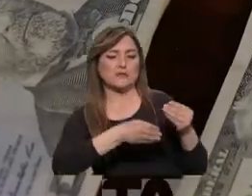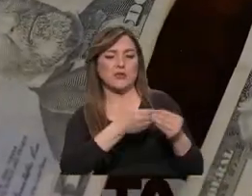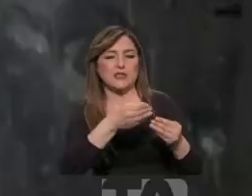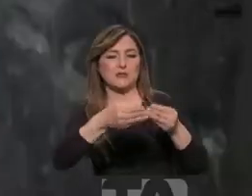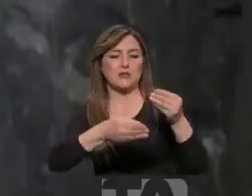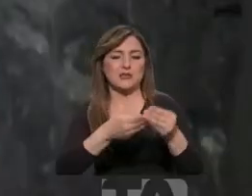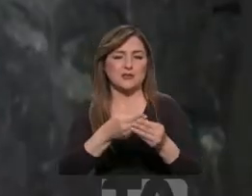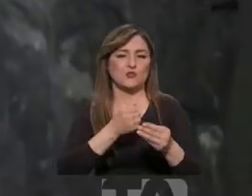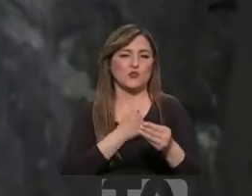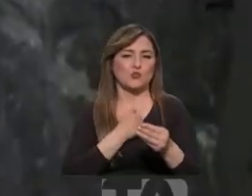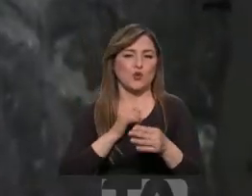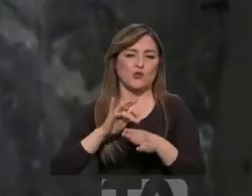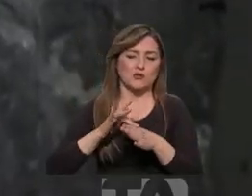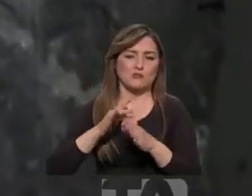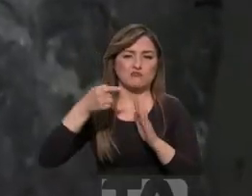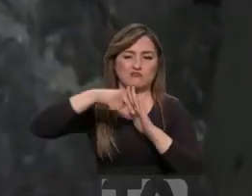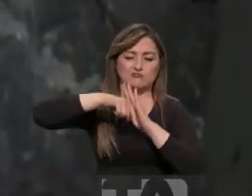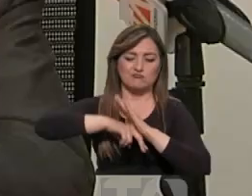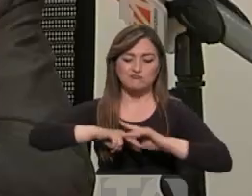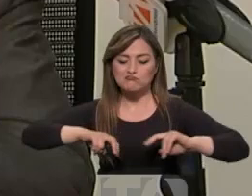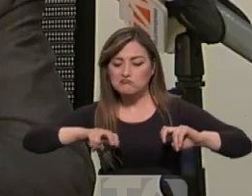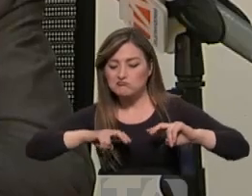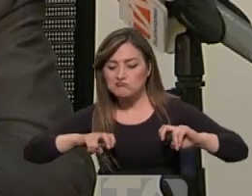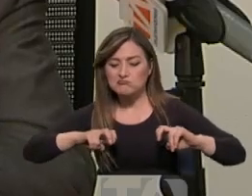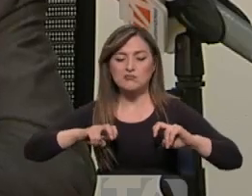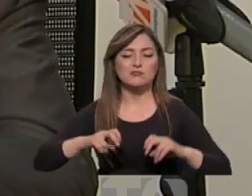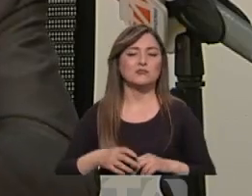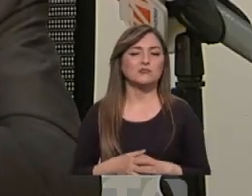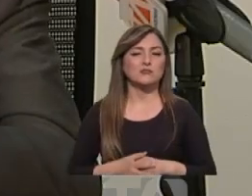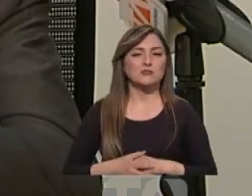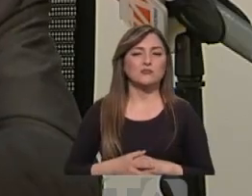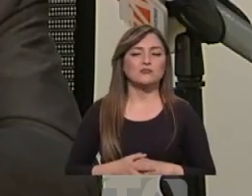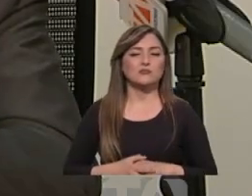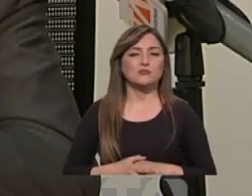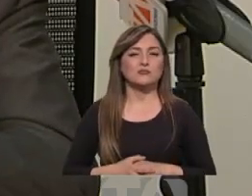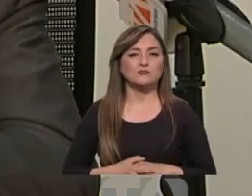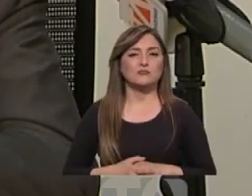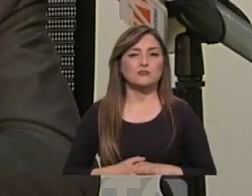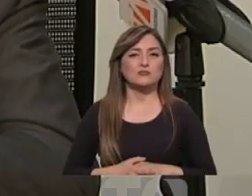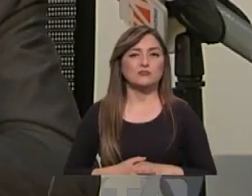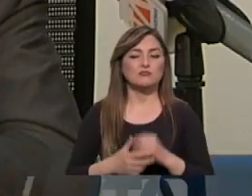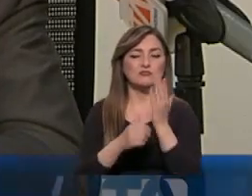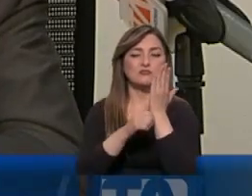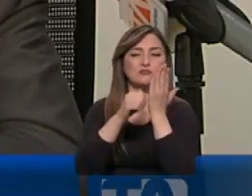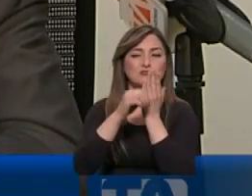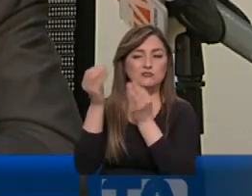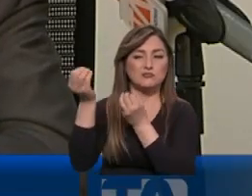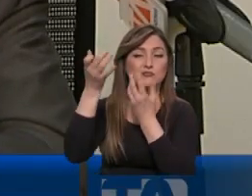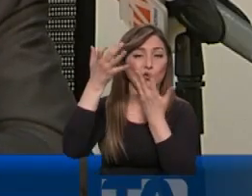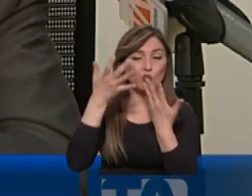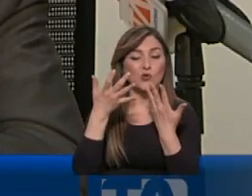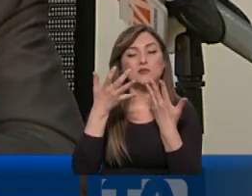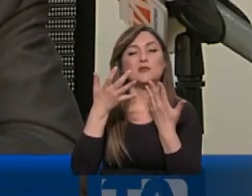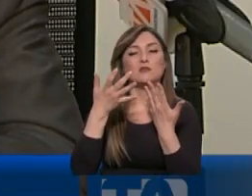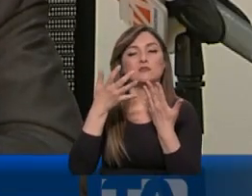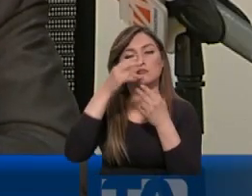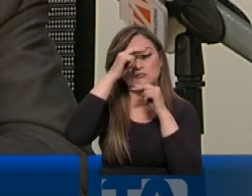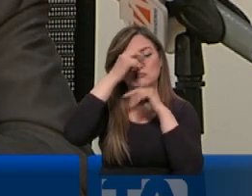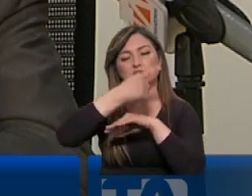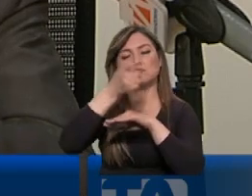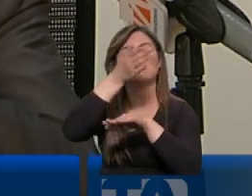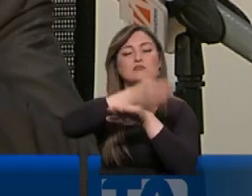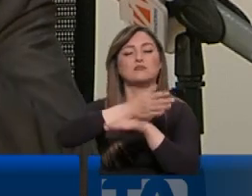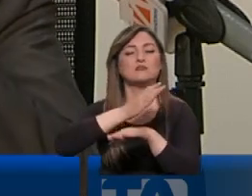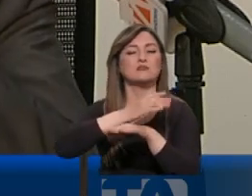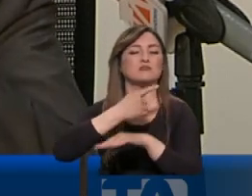su riesgo en la fase de exploración minera. La noticia que nos acaba de dar el señor ministro Julio José Prado